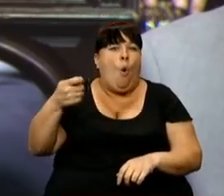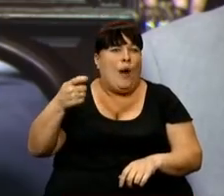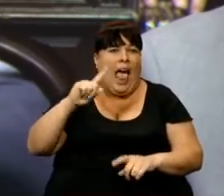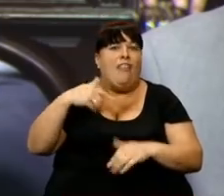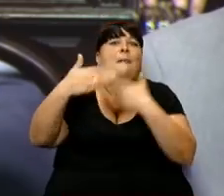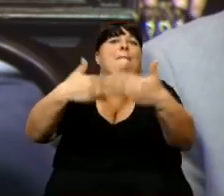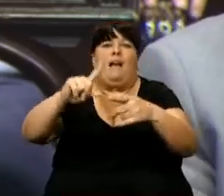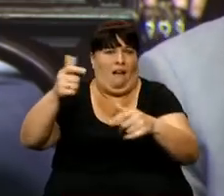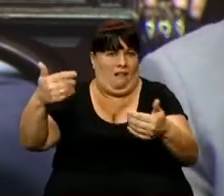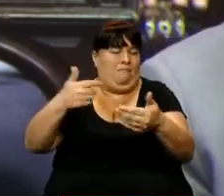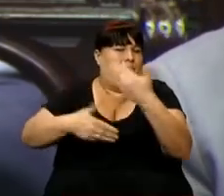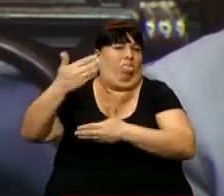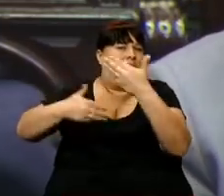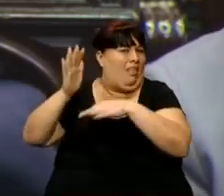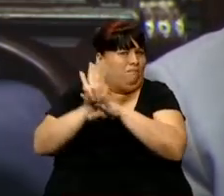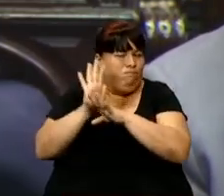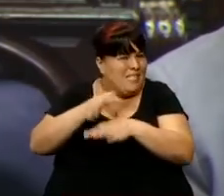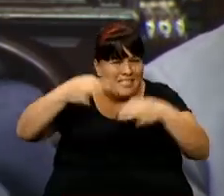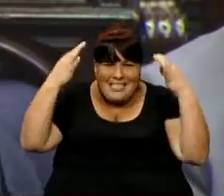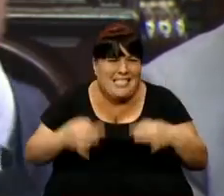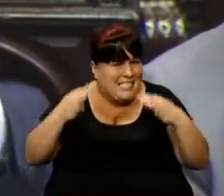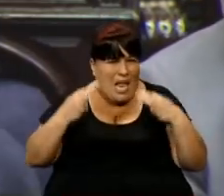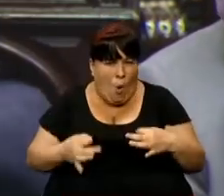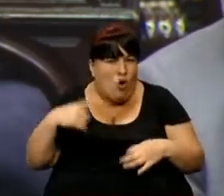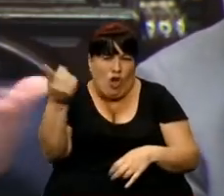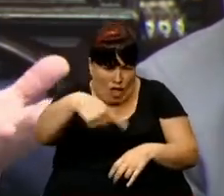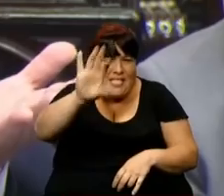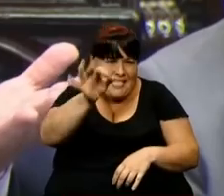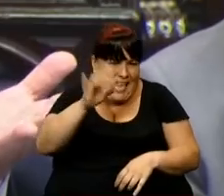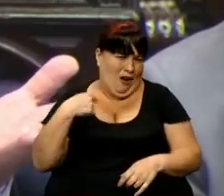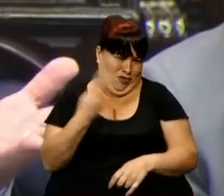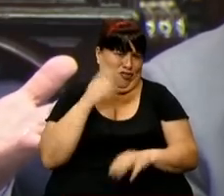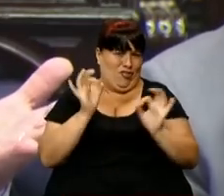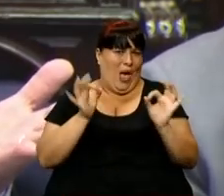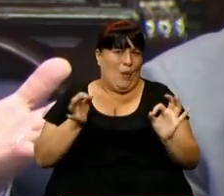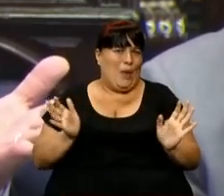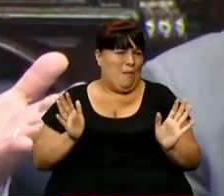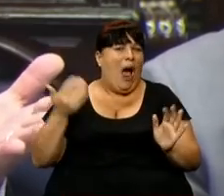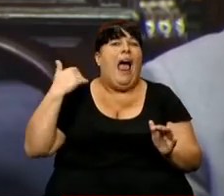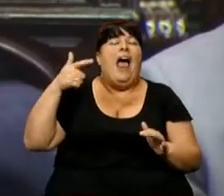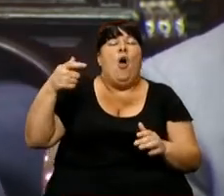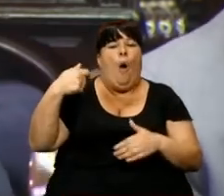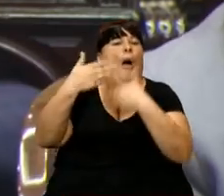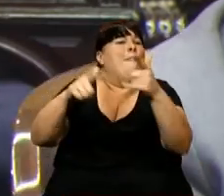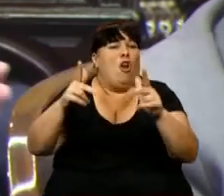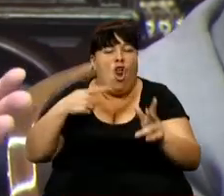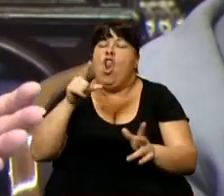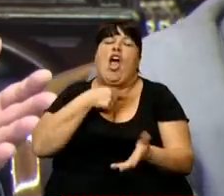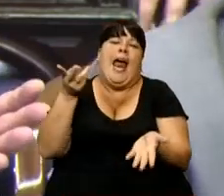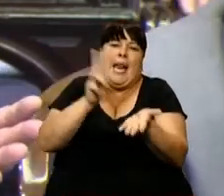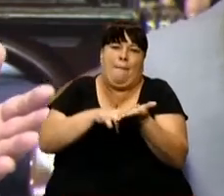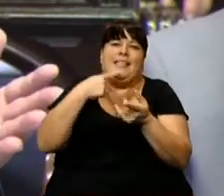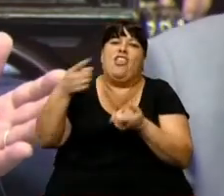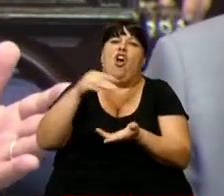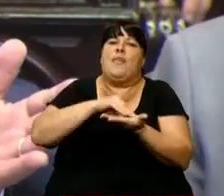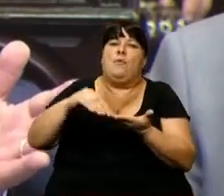no van para adelante? Está garantizado, lo saben ustedes, lo sabemos nosotros. No quiero repetir lo que